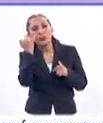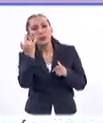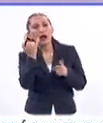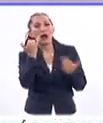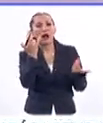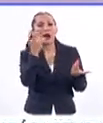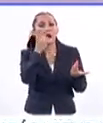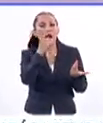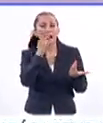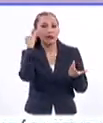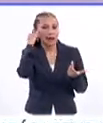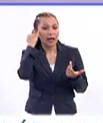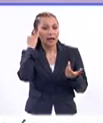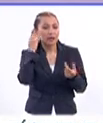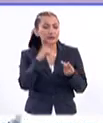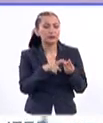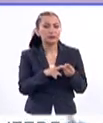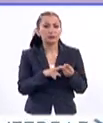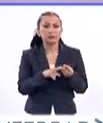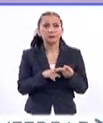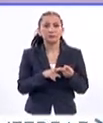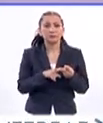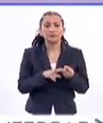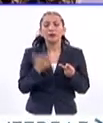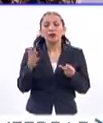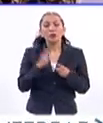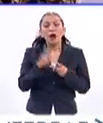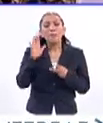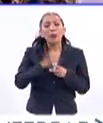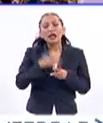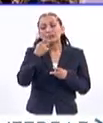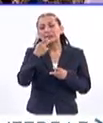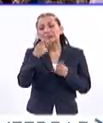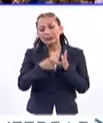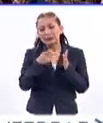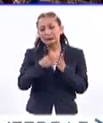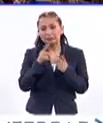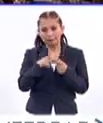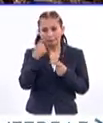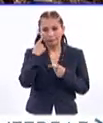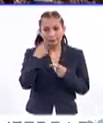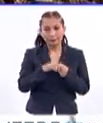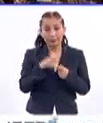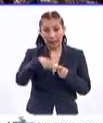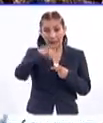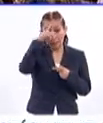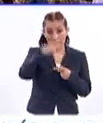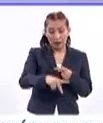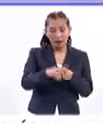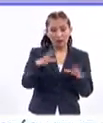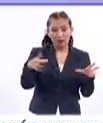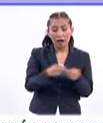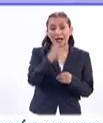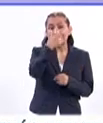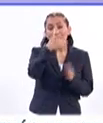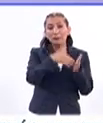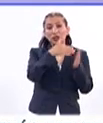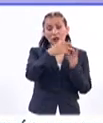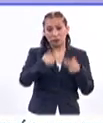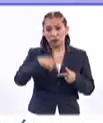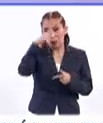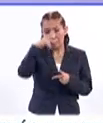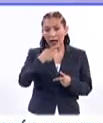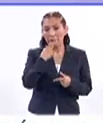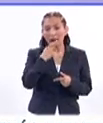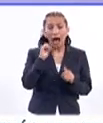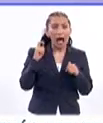idioma indígena y cuáles son las que más se hablan? Claro que sí, mira, en México están 7 millones de mexicanos